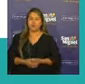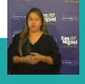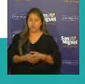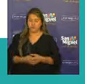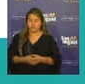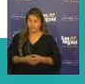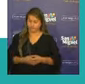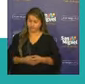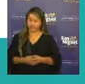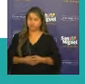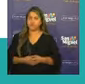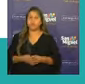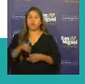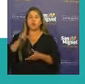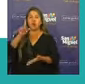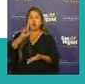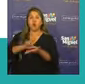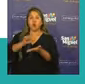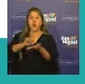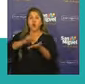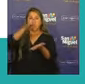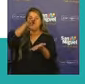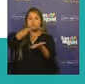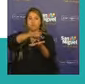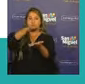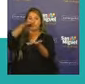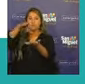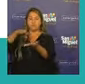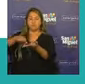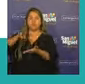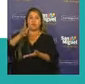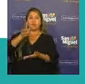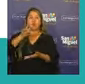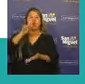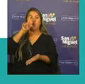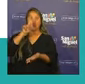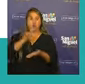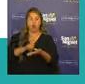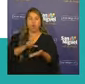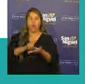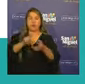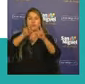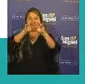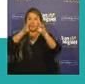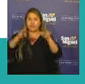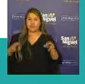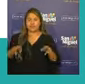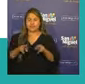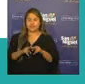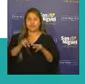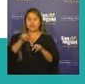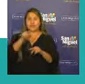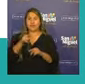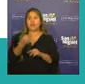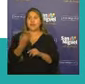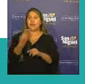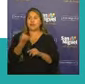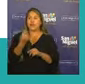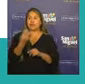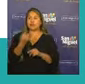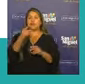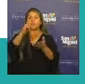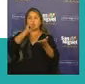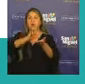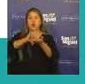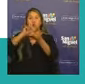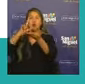Aquí los puntos de reciclaje, tenemos dos puntos de reciclaje, dos puntos limpios en nuestra comuna, 14 puntos de